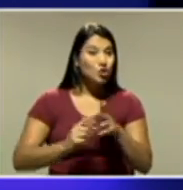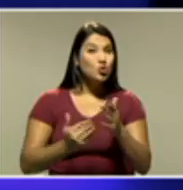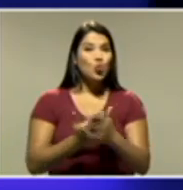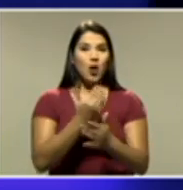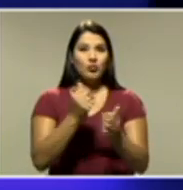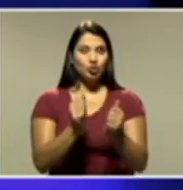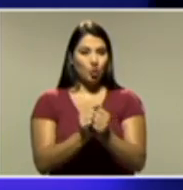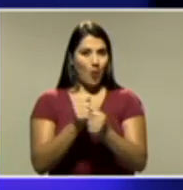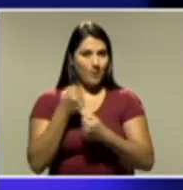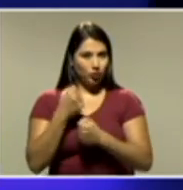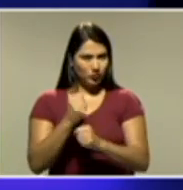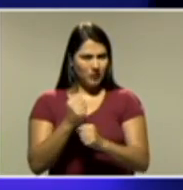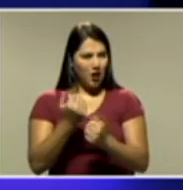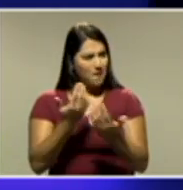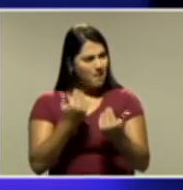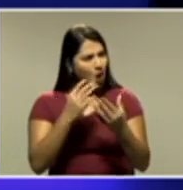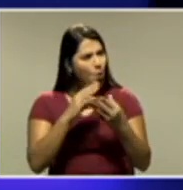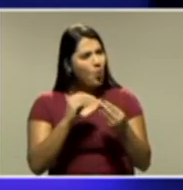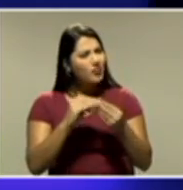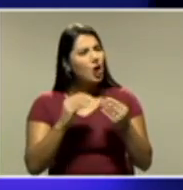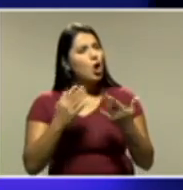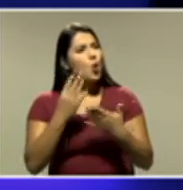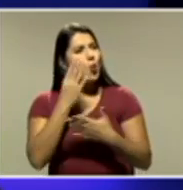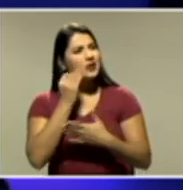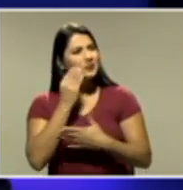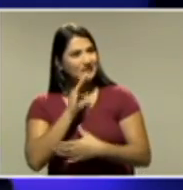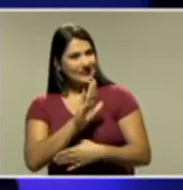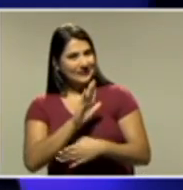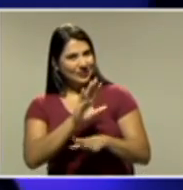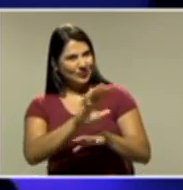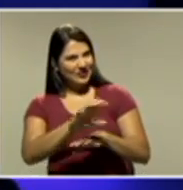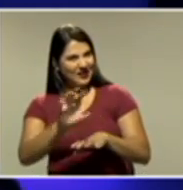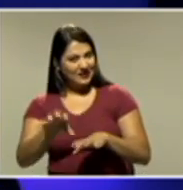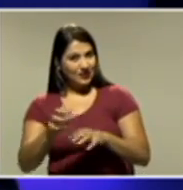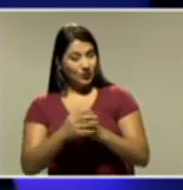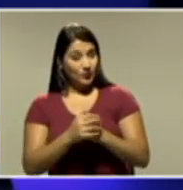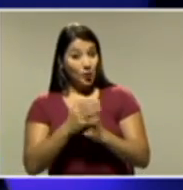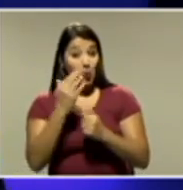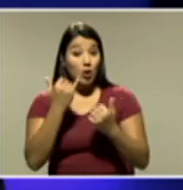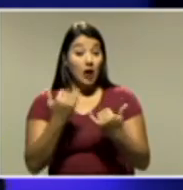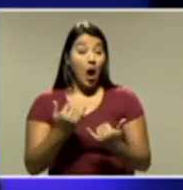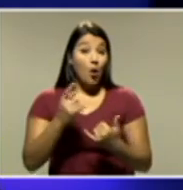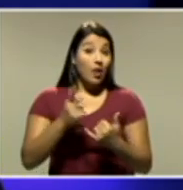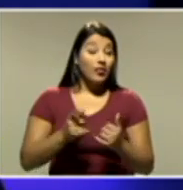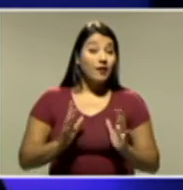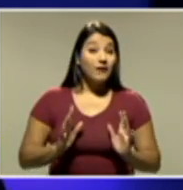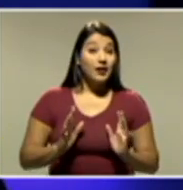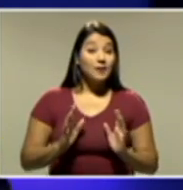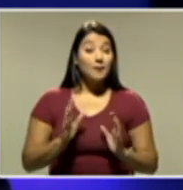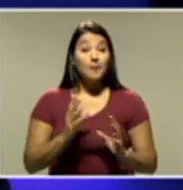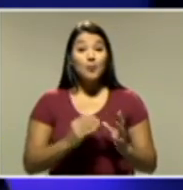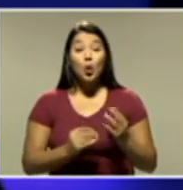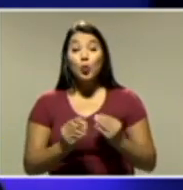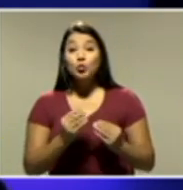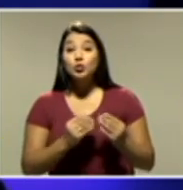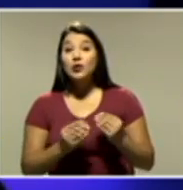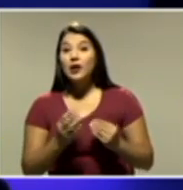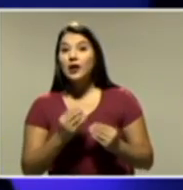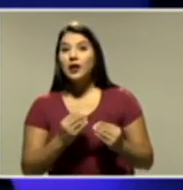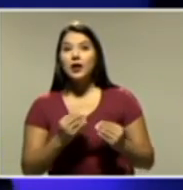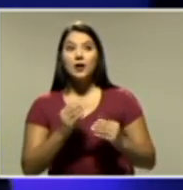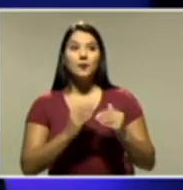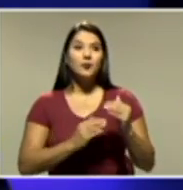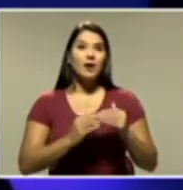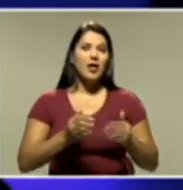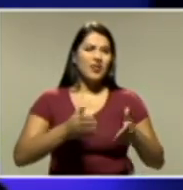es la experiencia cómo va a ser esta experiencia, porque ahora tienen que generar de un